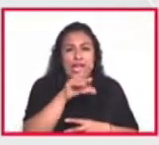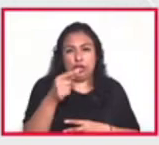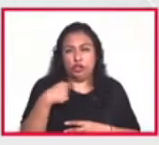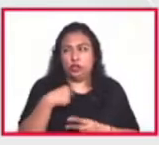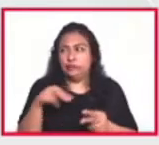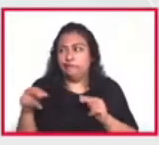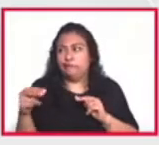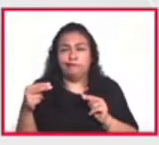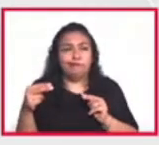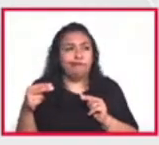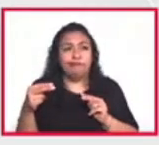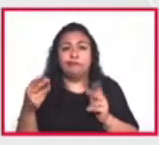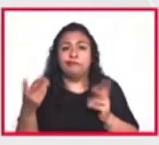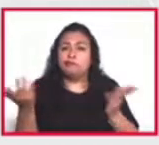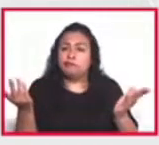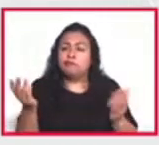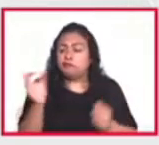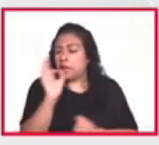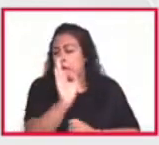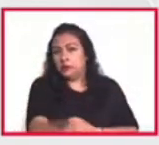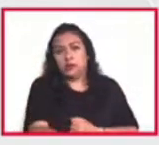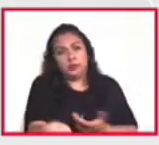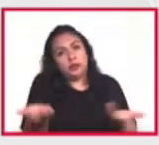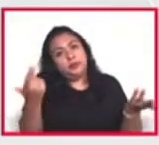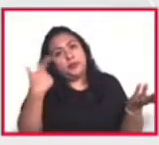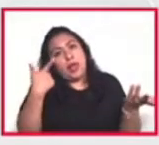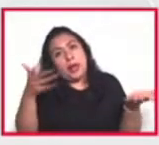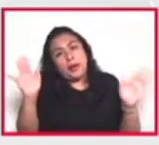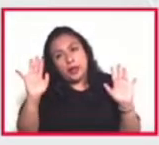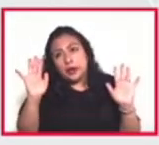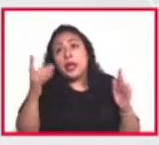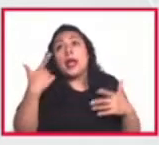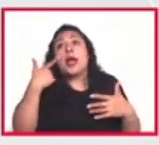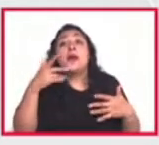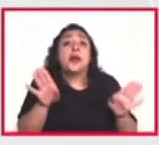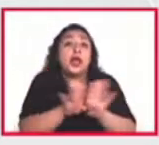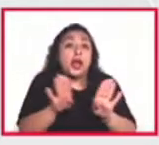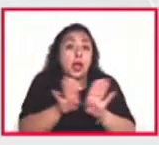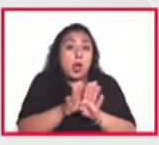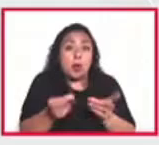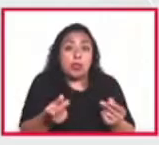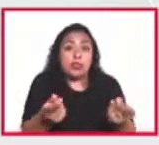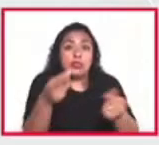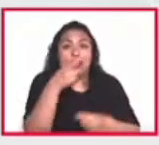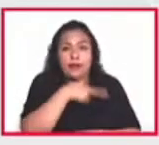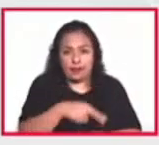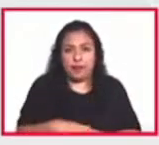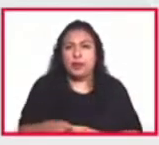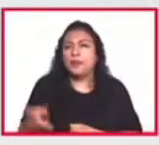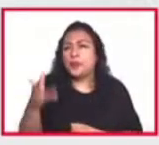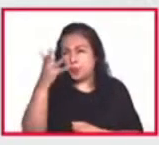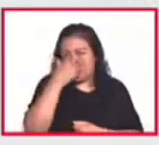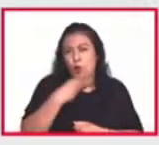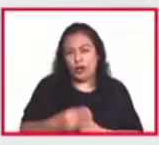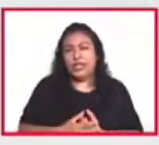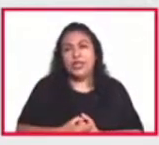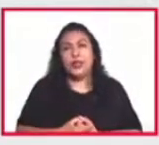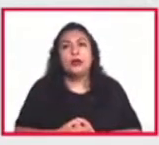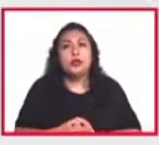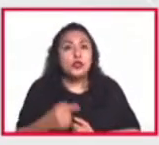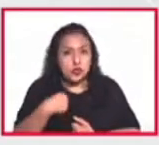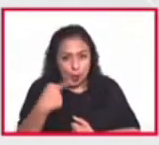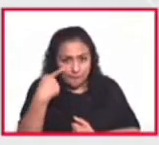dijimos, pues, juega el pollo, a ver de a cómo nos toca. Lo bonito fue que pude ver